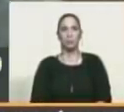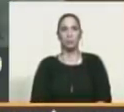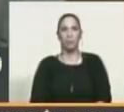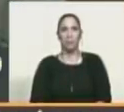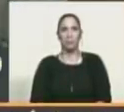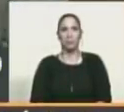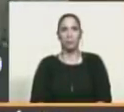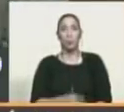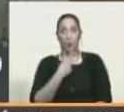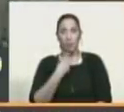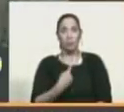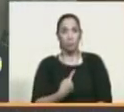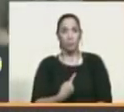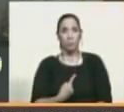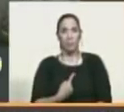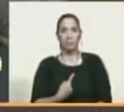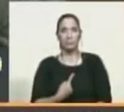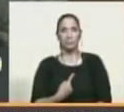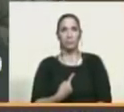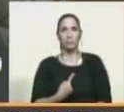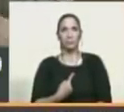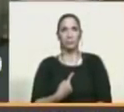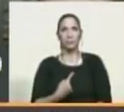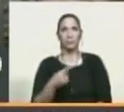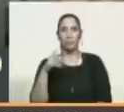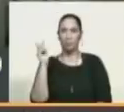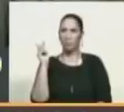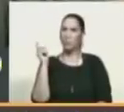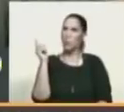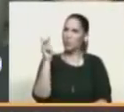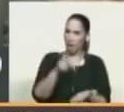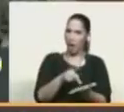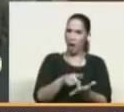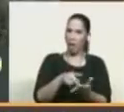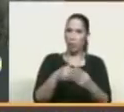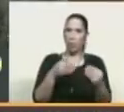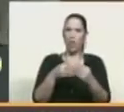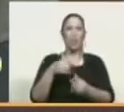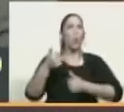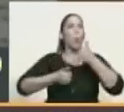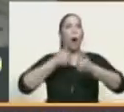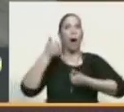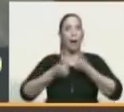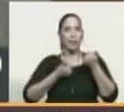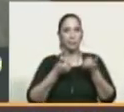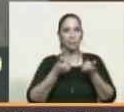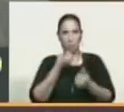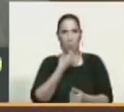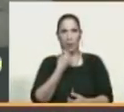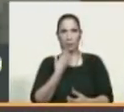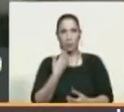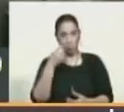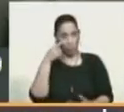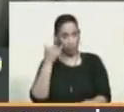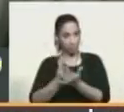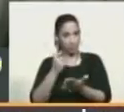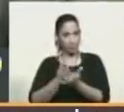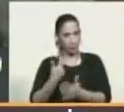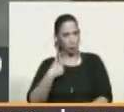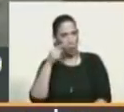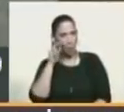Lo ha dicho. Que traigan sus dólares. ¿Cuál va a ser la ventaja? Fíjense esto. Fíjense esto, que yo lo